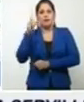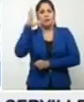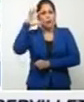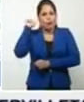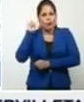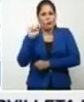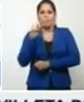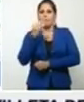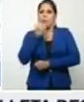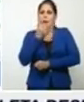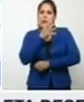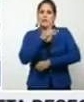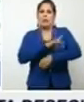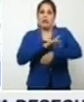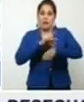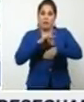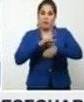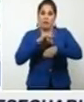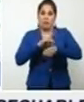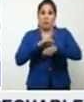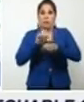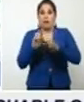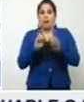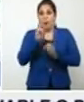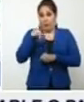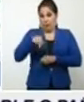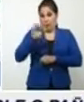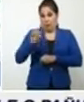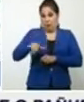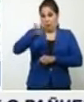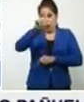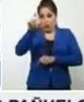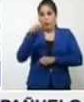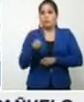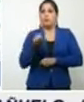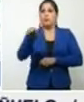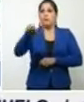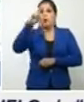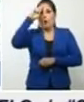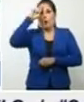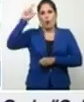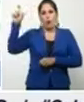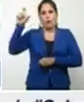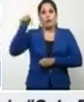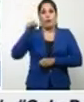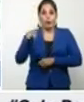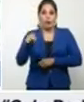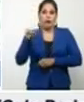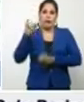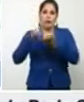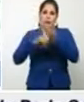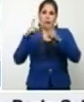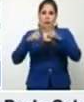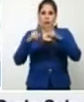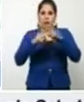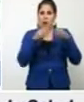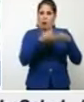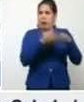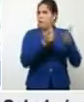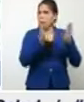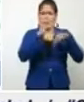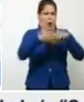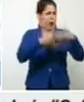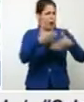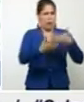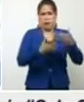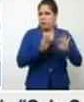hospitalario, el IPK, una granmense. Decía también que en Granma no hay peligro de infestación por parte,